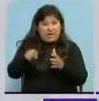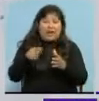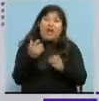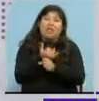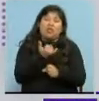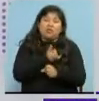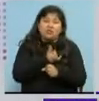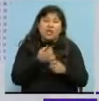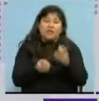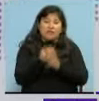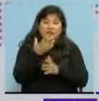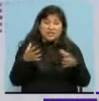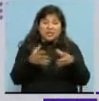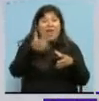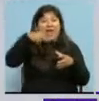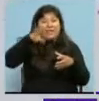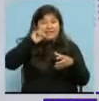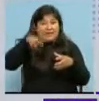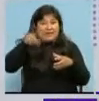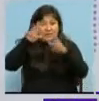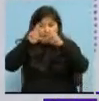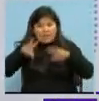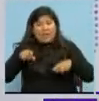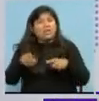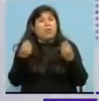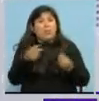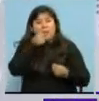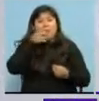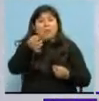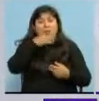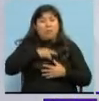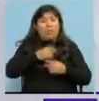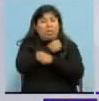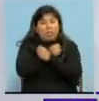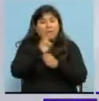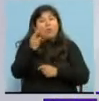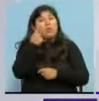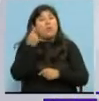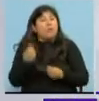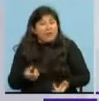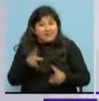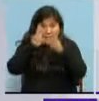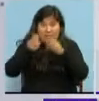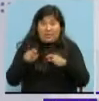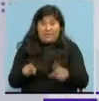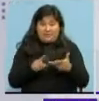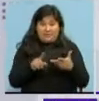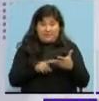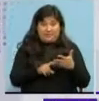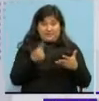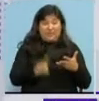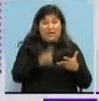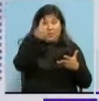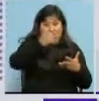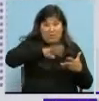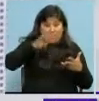así que estamos a la espera de los resultados y con respecto a los dos que aparecieron este fin de semana el primero en purmamarca